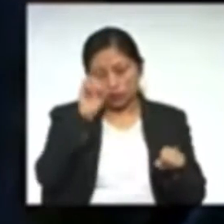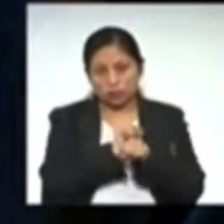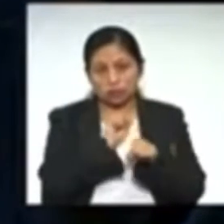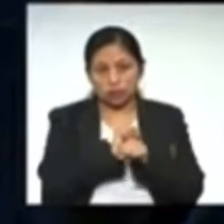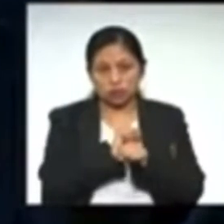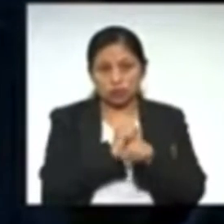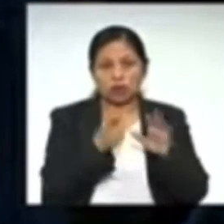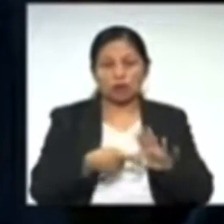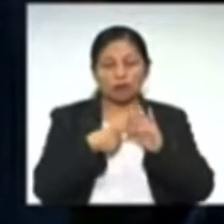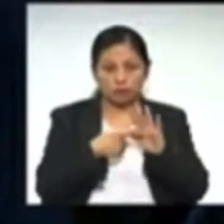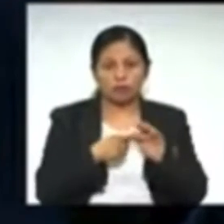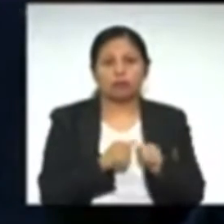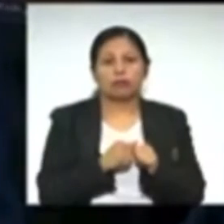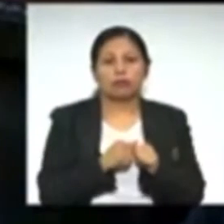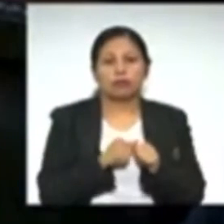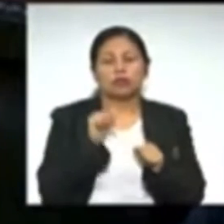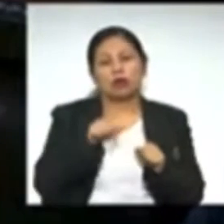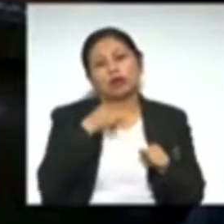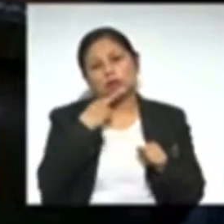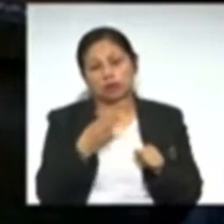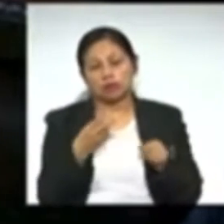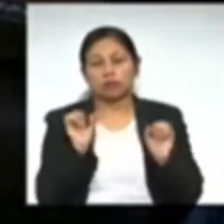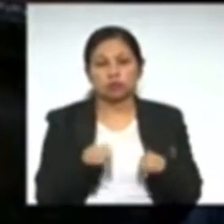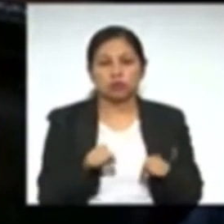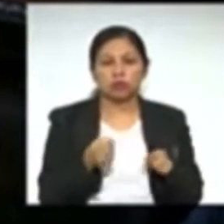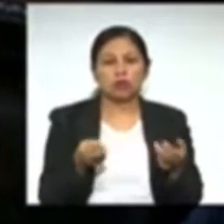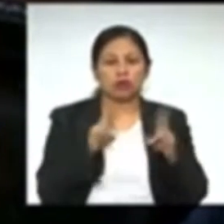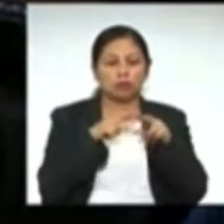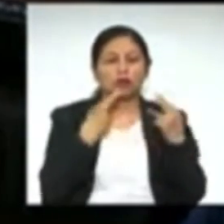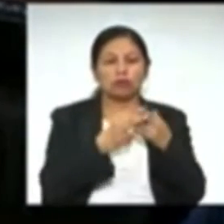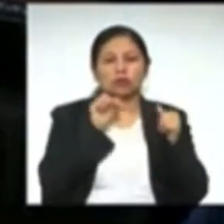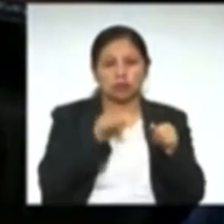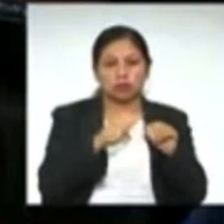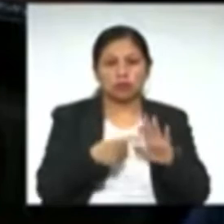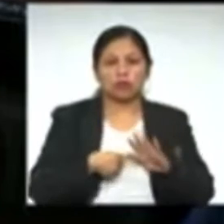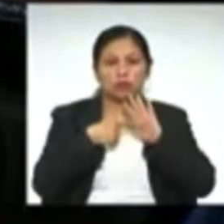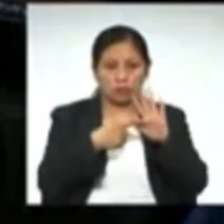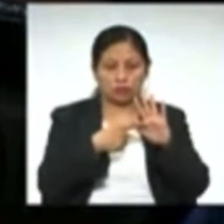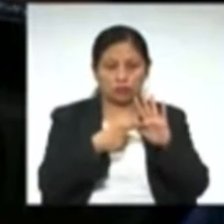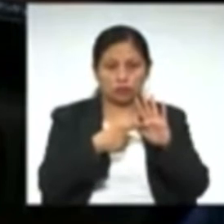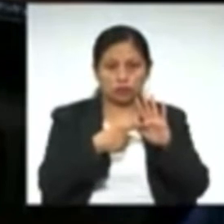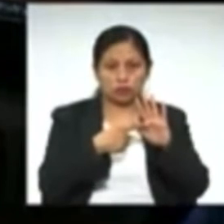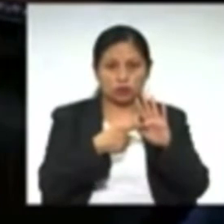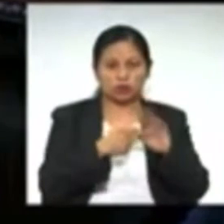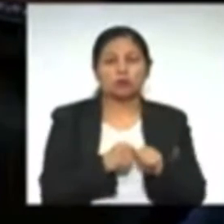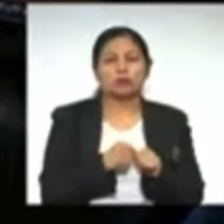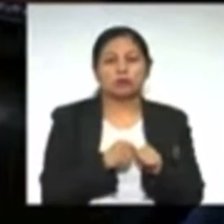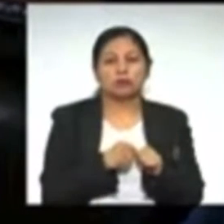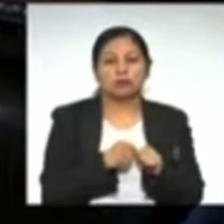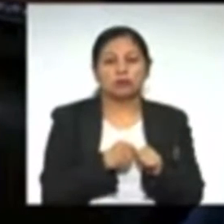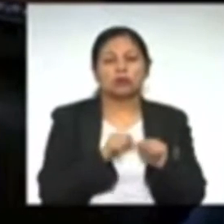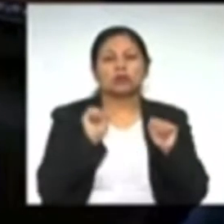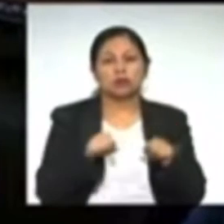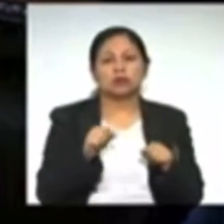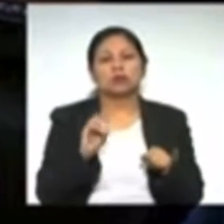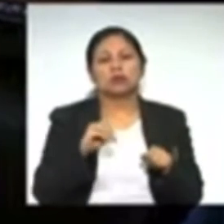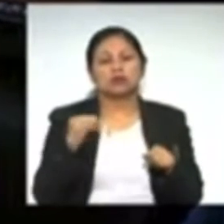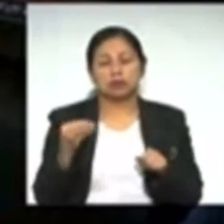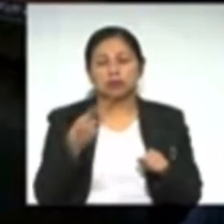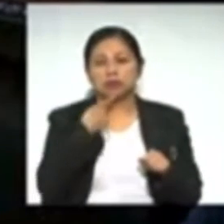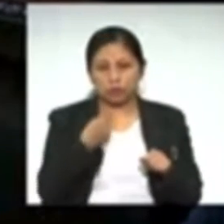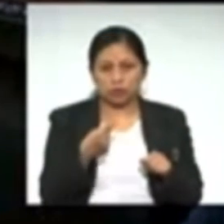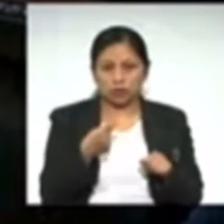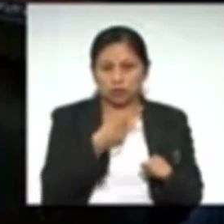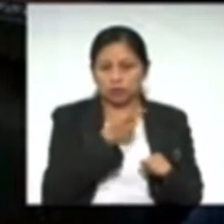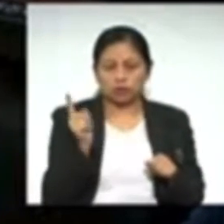trabajando en una propuesta. Ahora resulta que sin haberse reunido, esta es la propuesta. Parece que, como